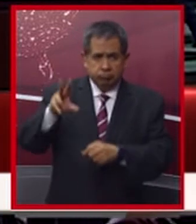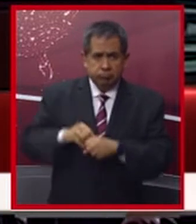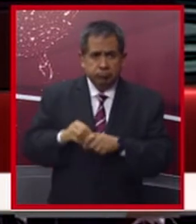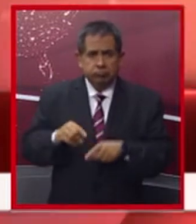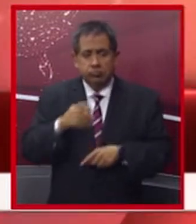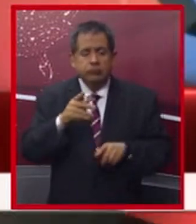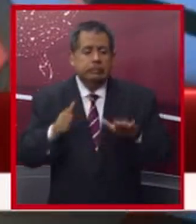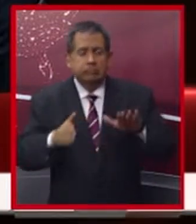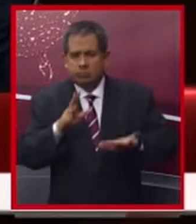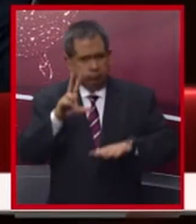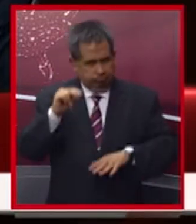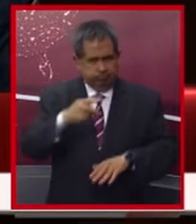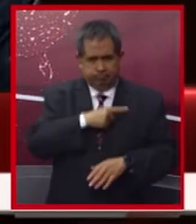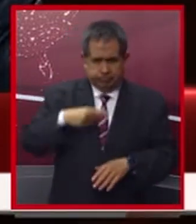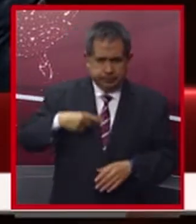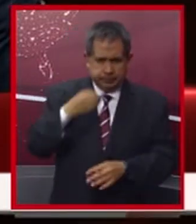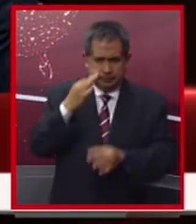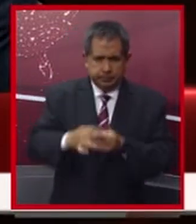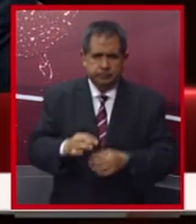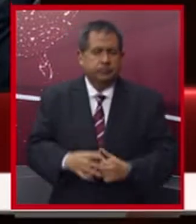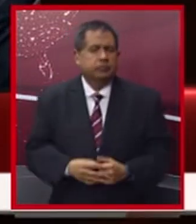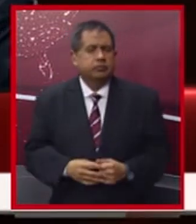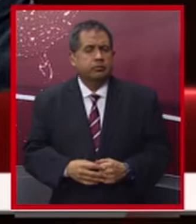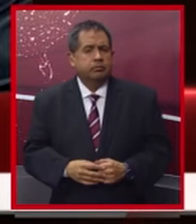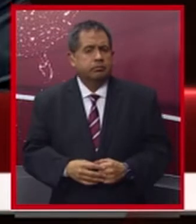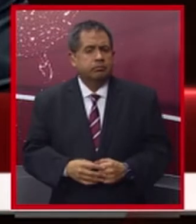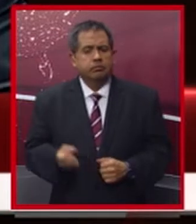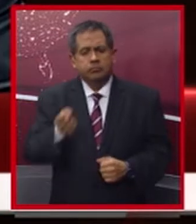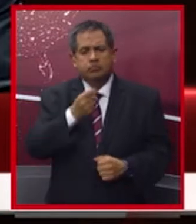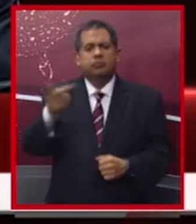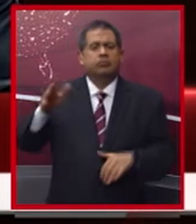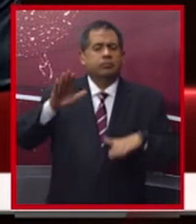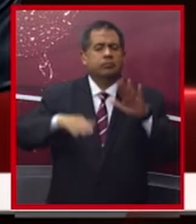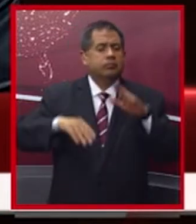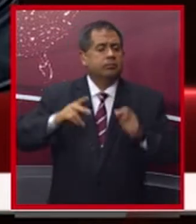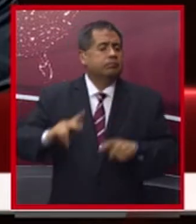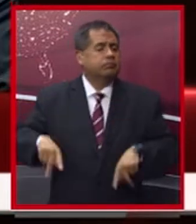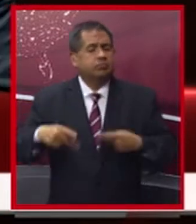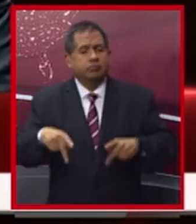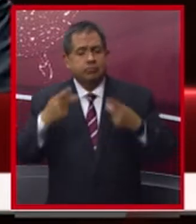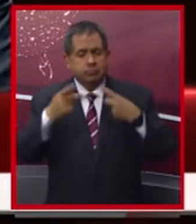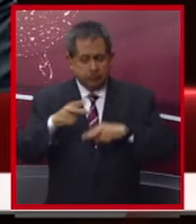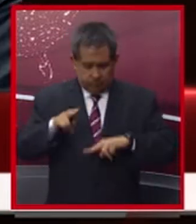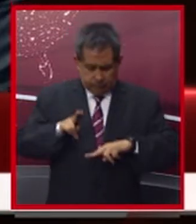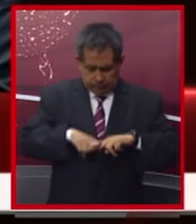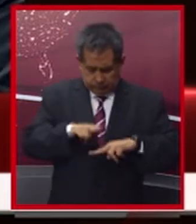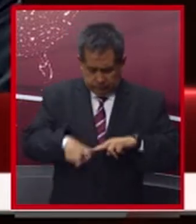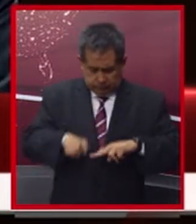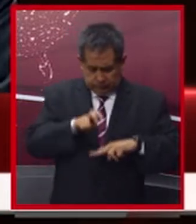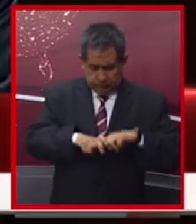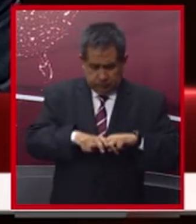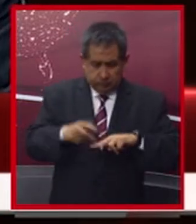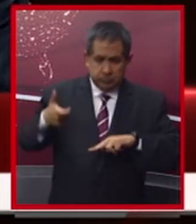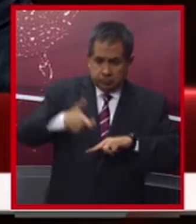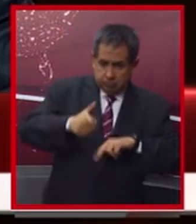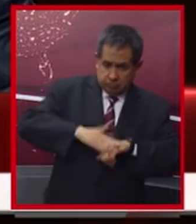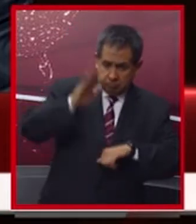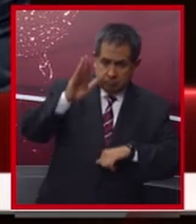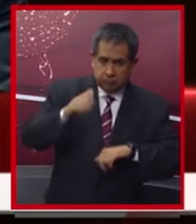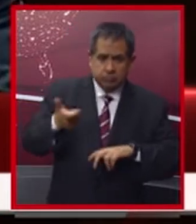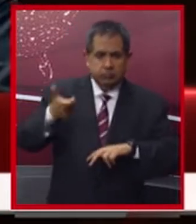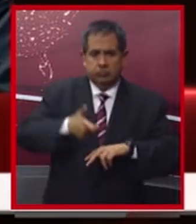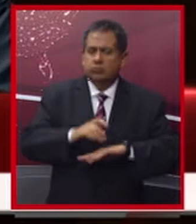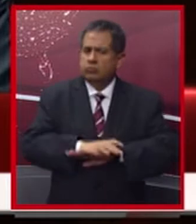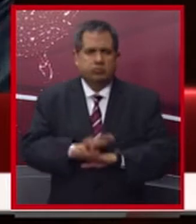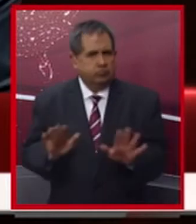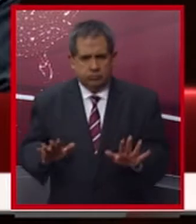para el pasajero. Muchas aerolíneas se prestaban a vender, según el asiento que uno eligiera, un costo adicional. Con